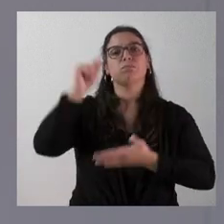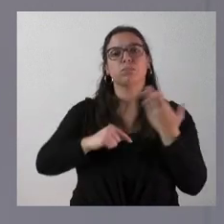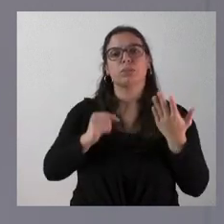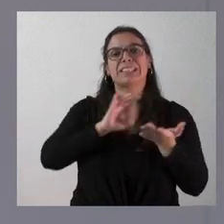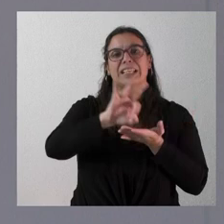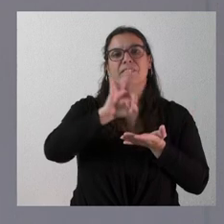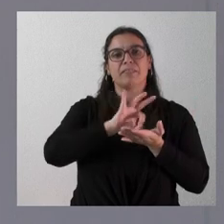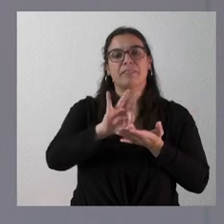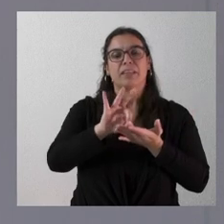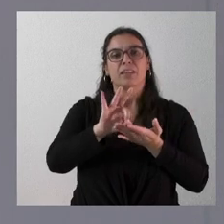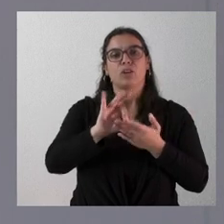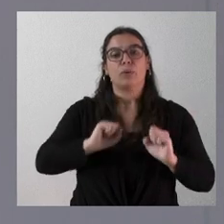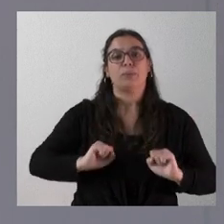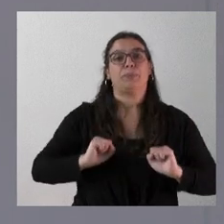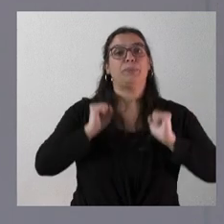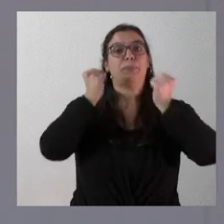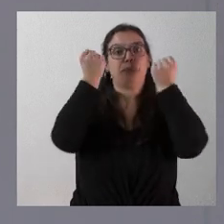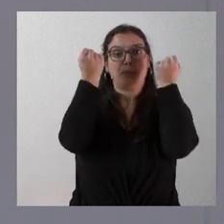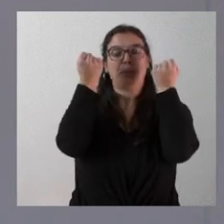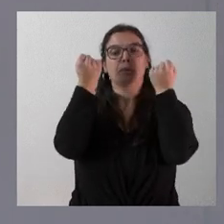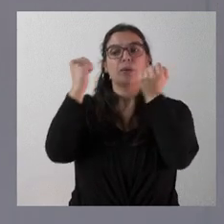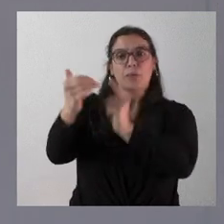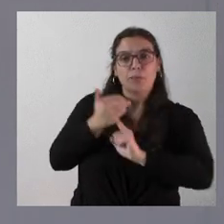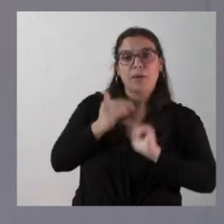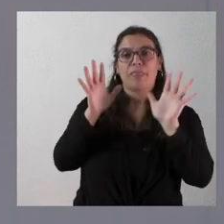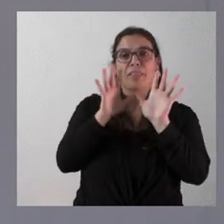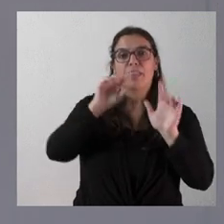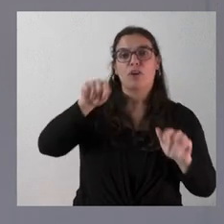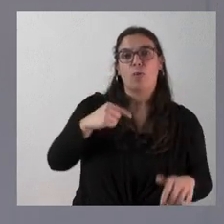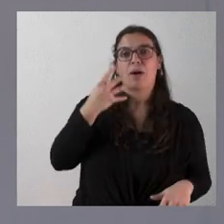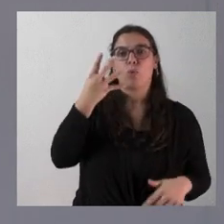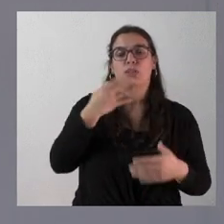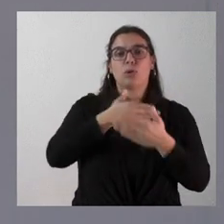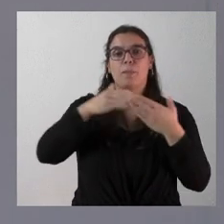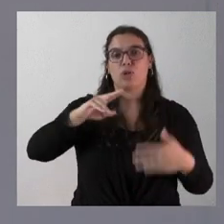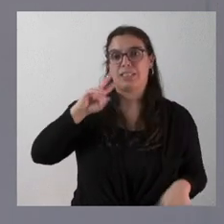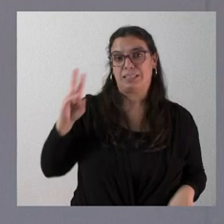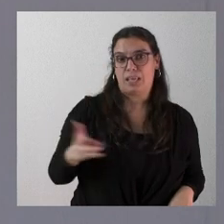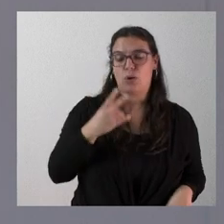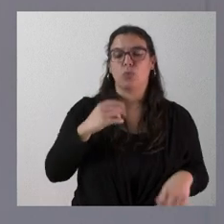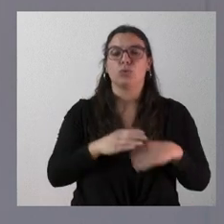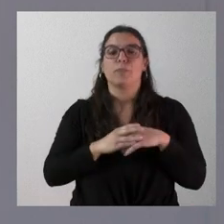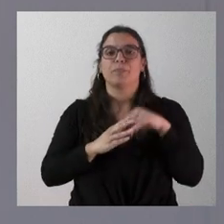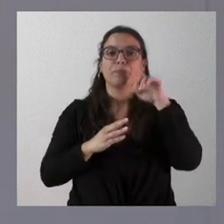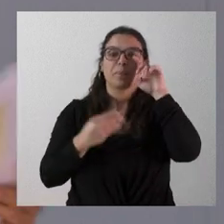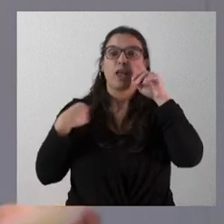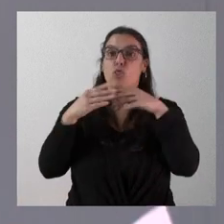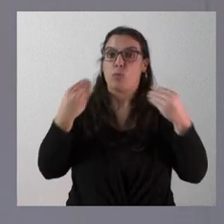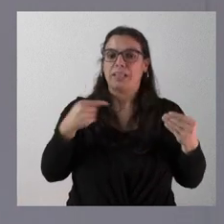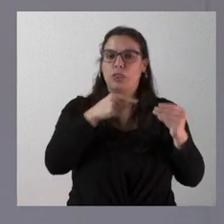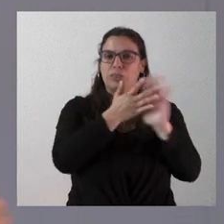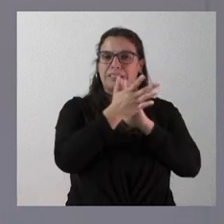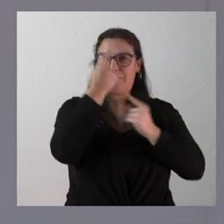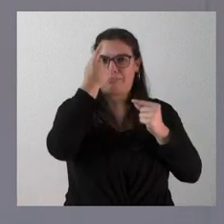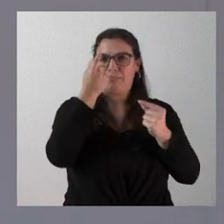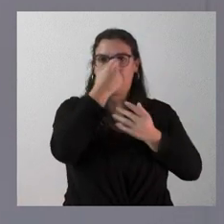servicio de rescate y salvamiento por 10,4 millones de euros tiene ustedes la documentación al